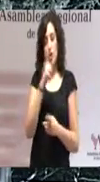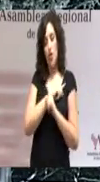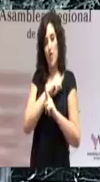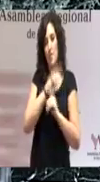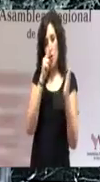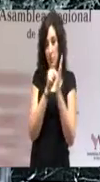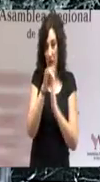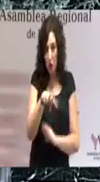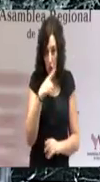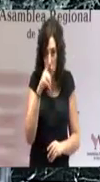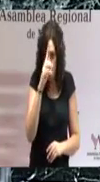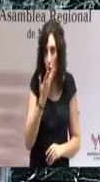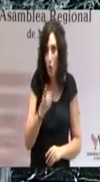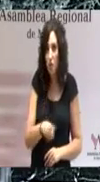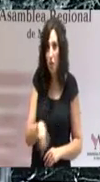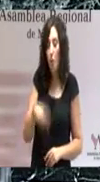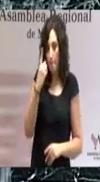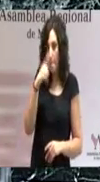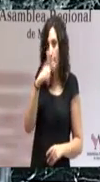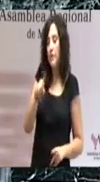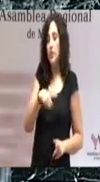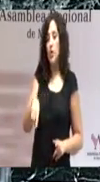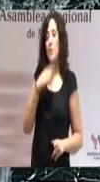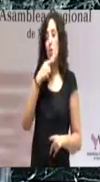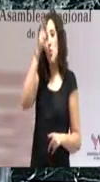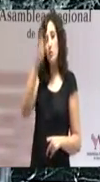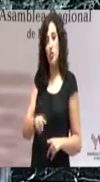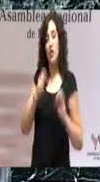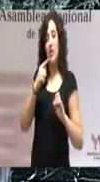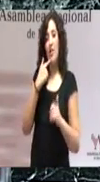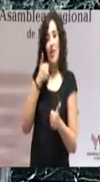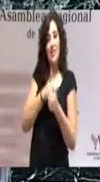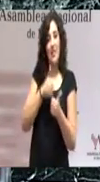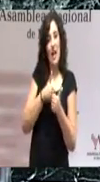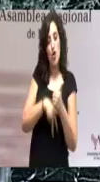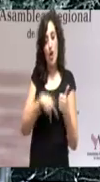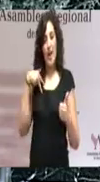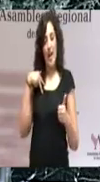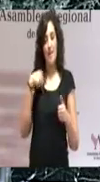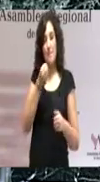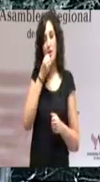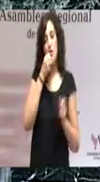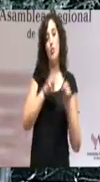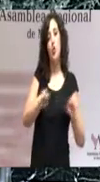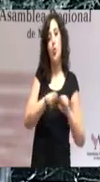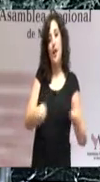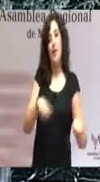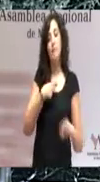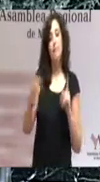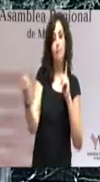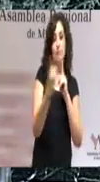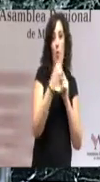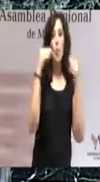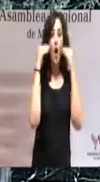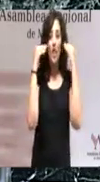lo conoce, pero alguien que decía actuar como secretario general del PSOE de Puerto Lumbreras se dirige al cuartel de la